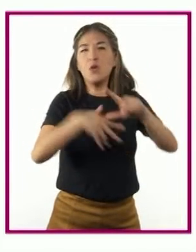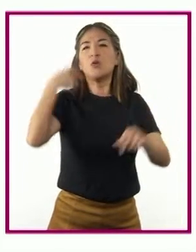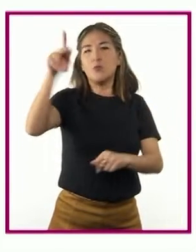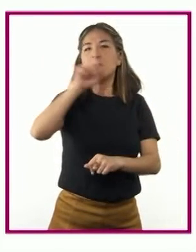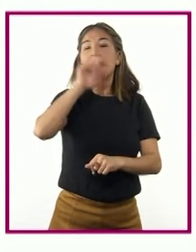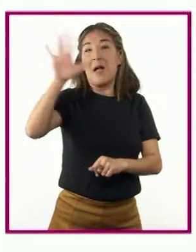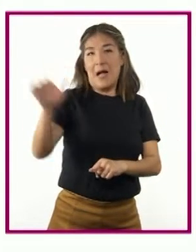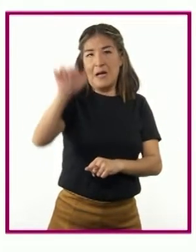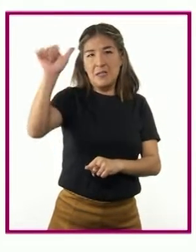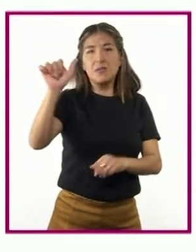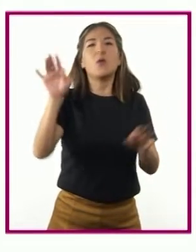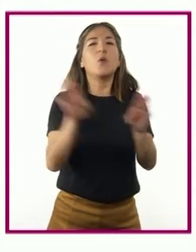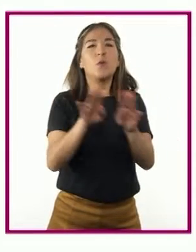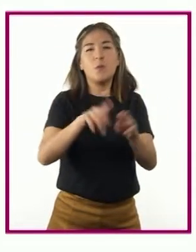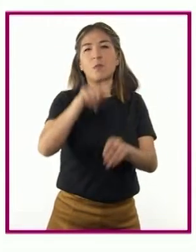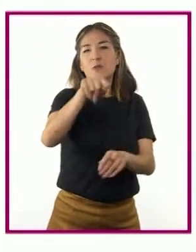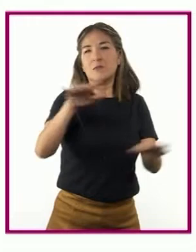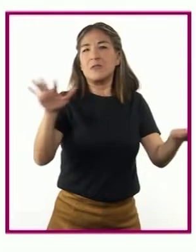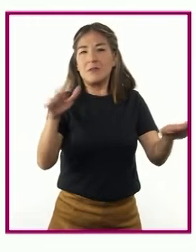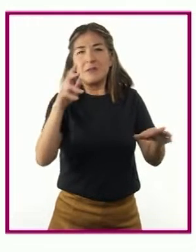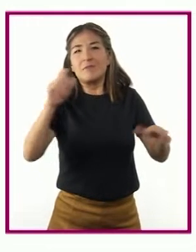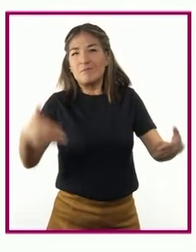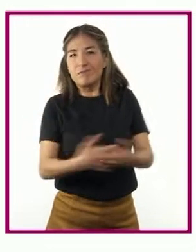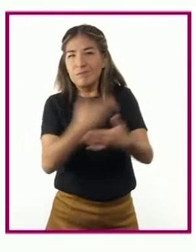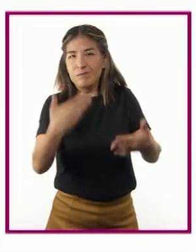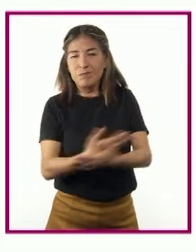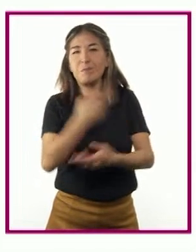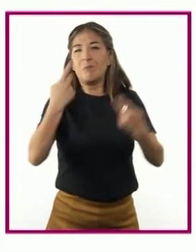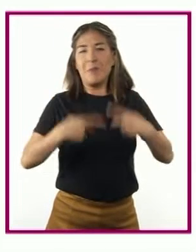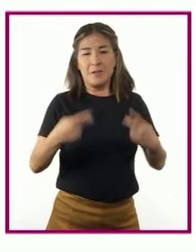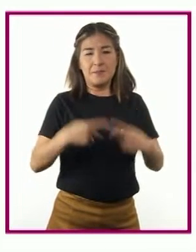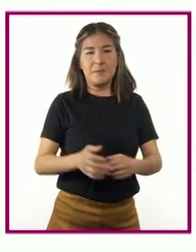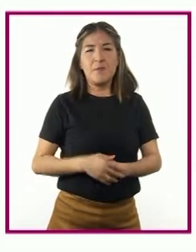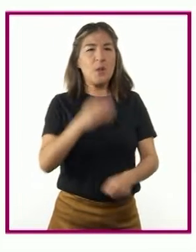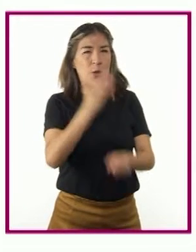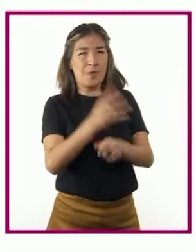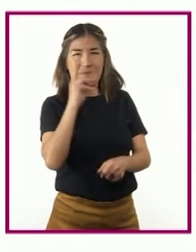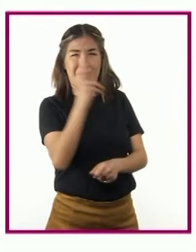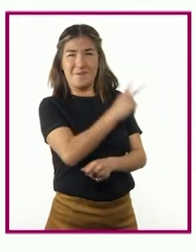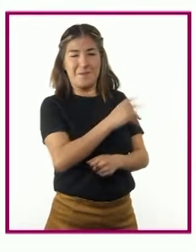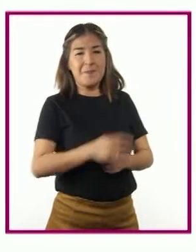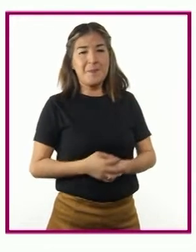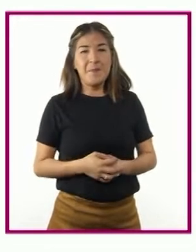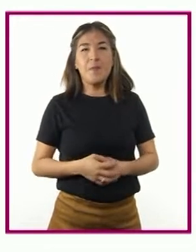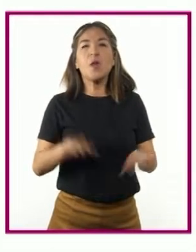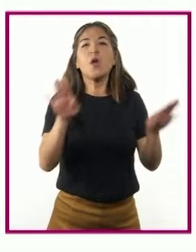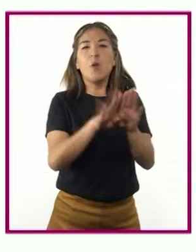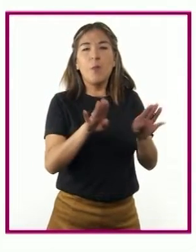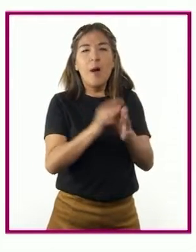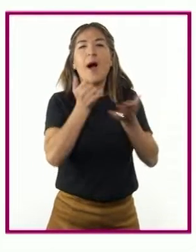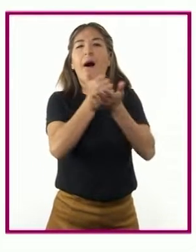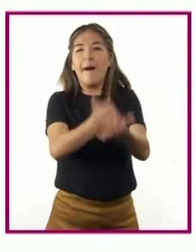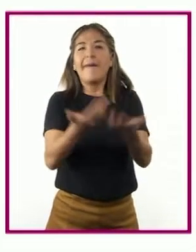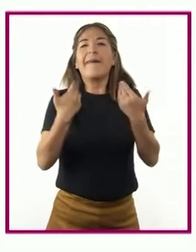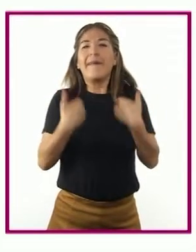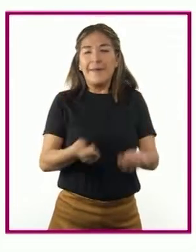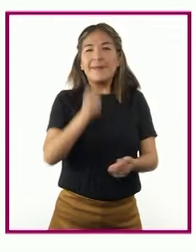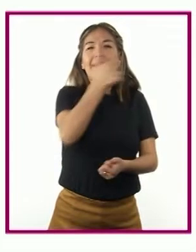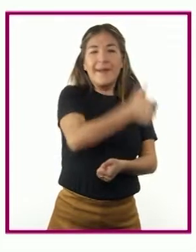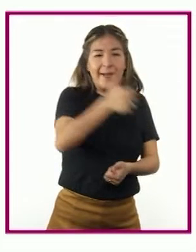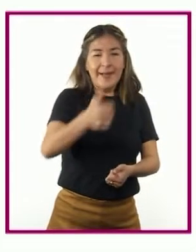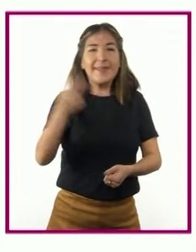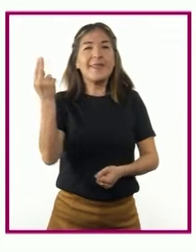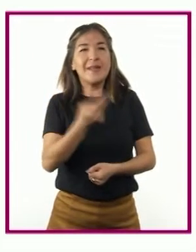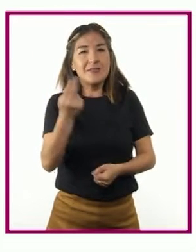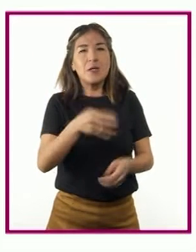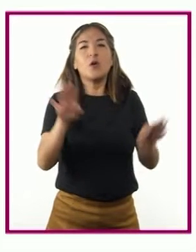crecimiento moderado de su población. En este caso, los datos nos ayudan a identificar las necesidades